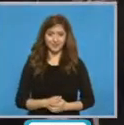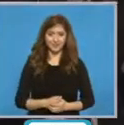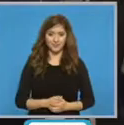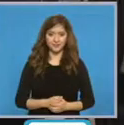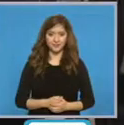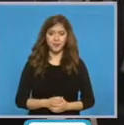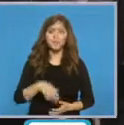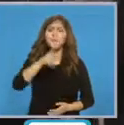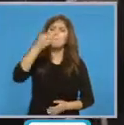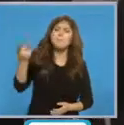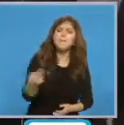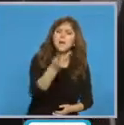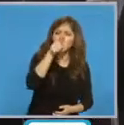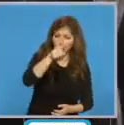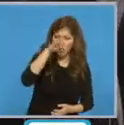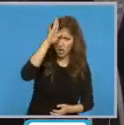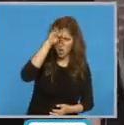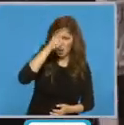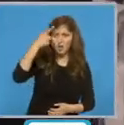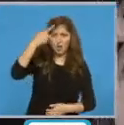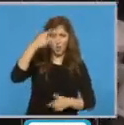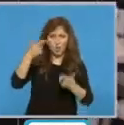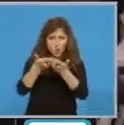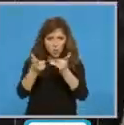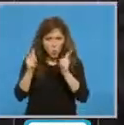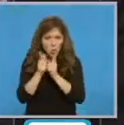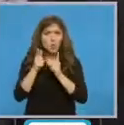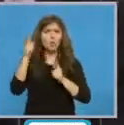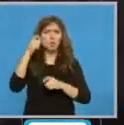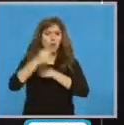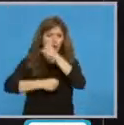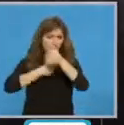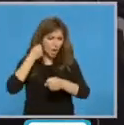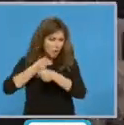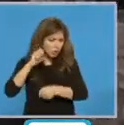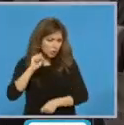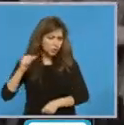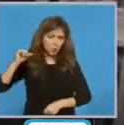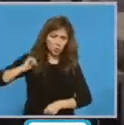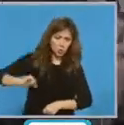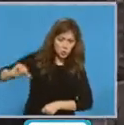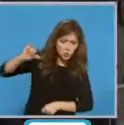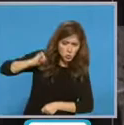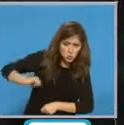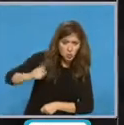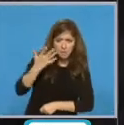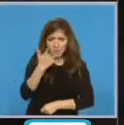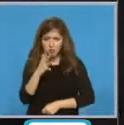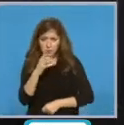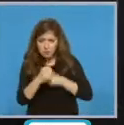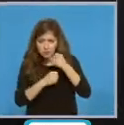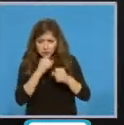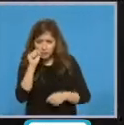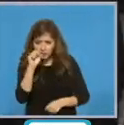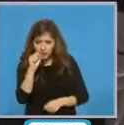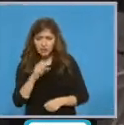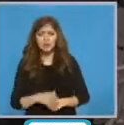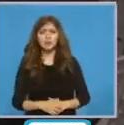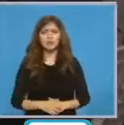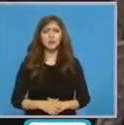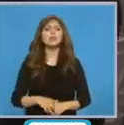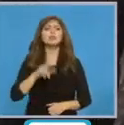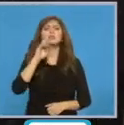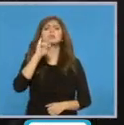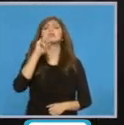¿Usted se acuerda de los grupos de los años 60? Del rock, no sé, en la década de los 60. Pues eran todos los de la época del rock